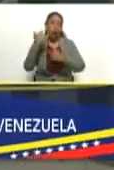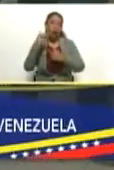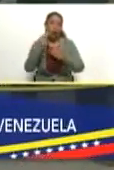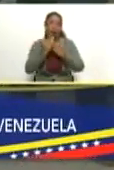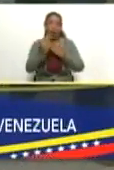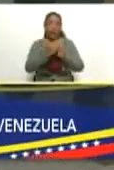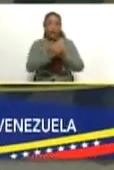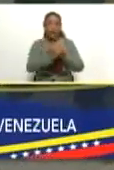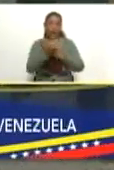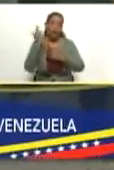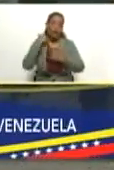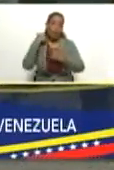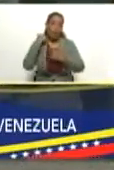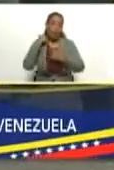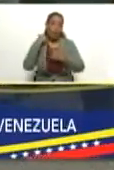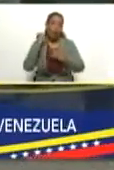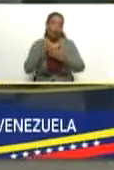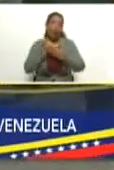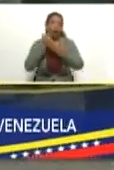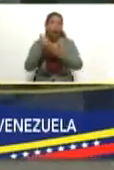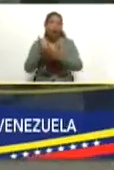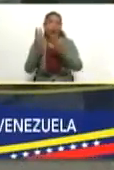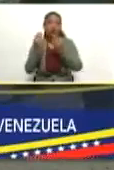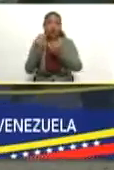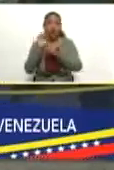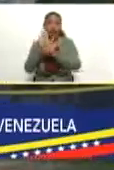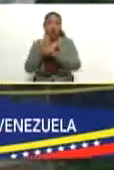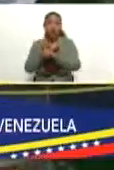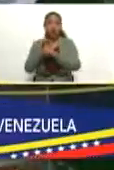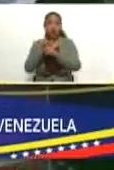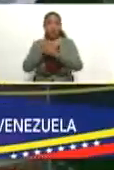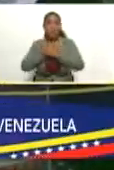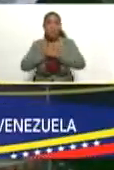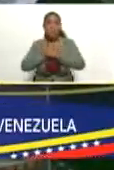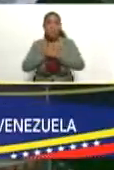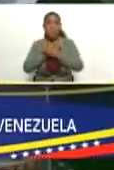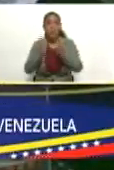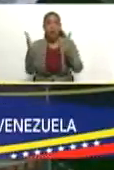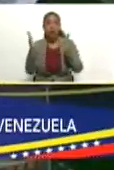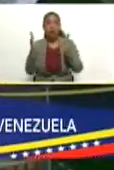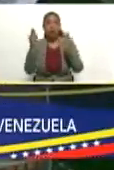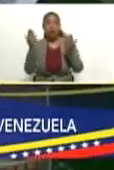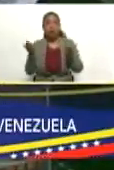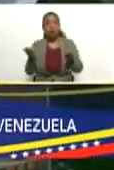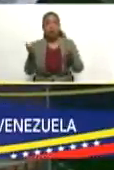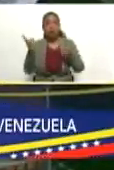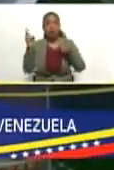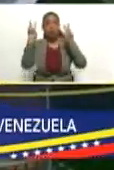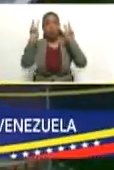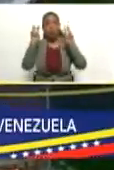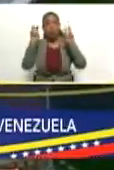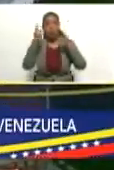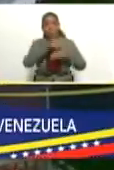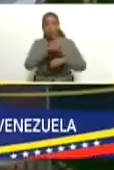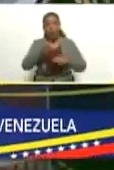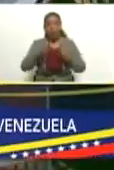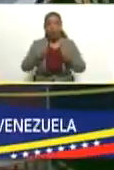que acojan con mucho cariño, con mucha solidaridad a estos nuevos